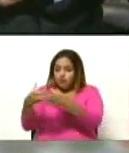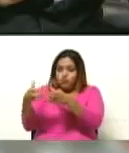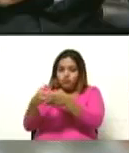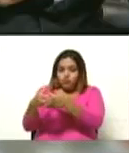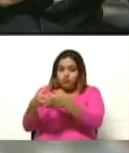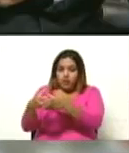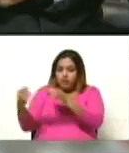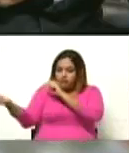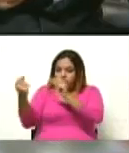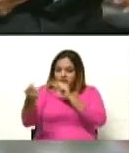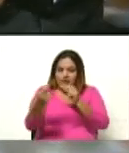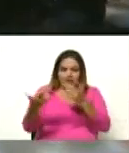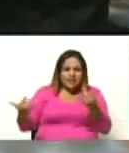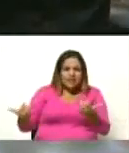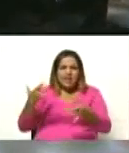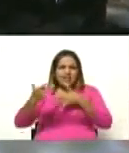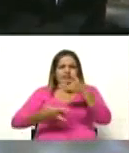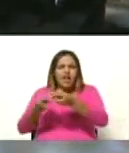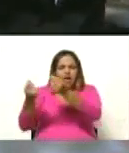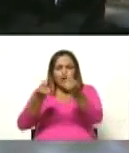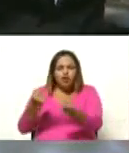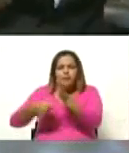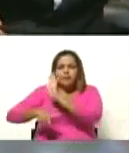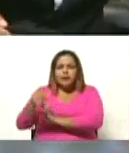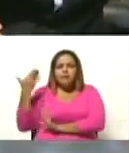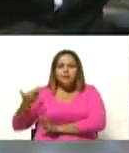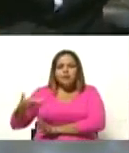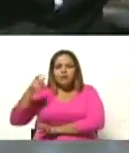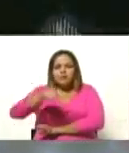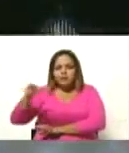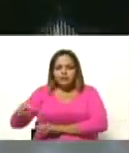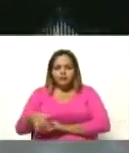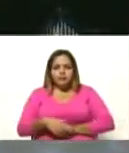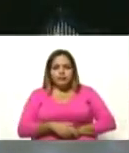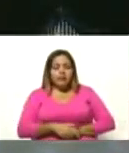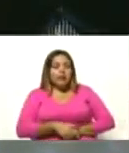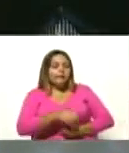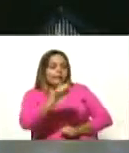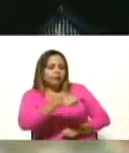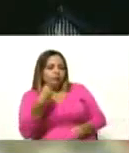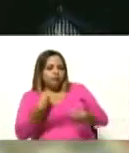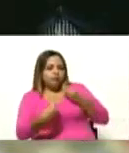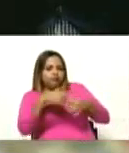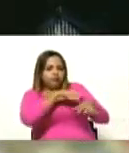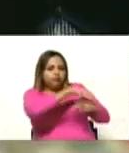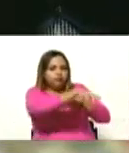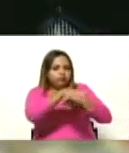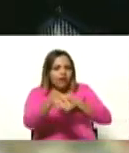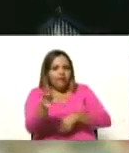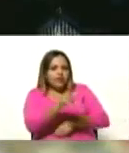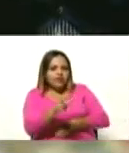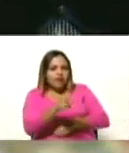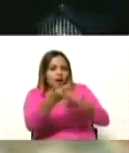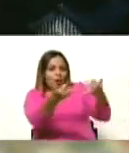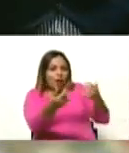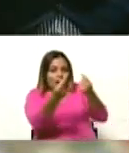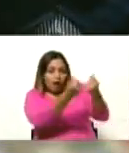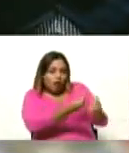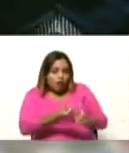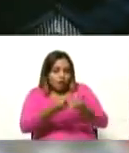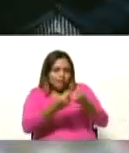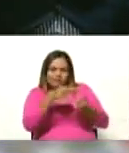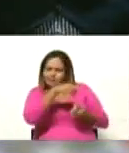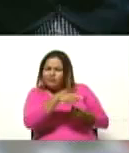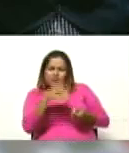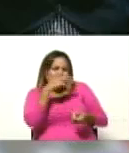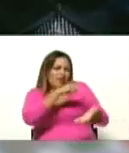¿Qué acciones económicas son las que son más populares en la gente? Mira, hoy, la gran preocupación de los venezolanos es hoy la economía. Eso no